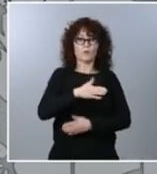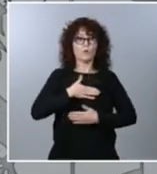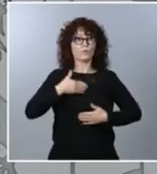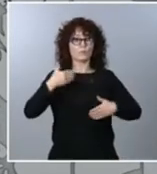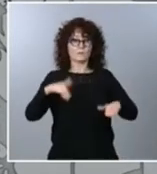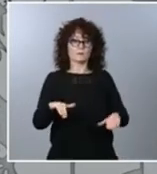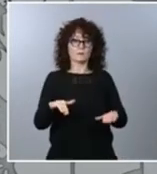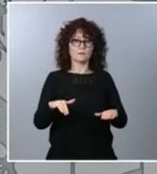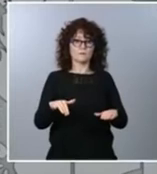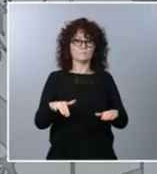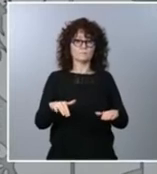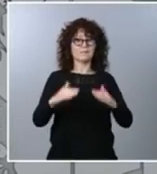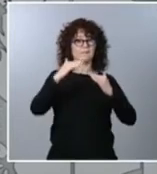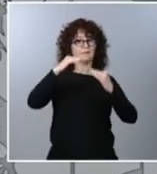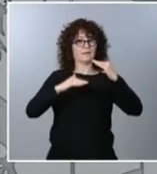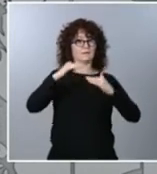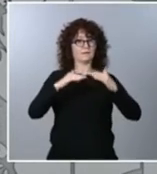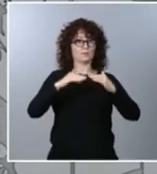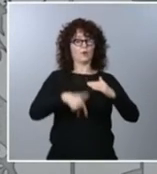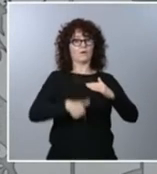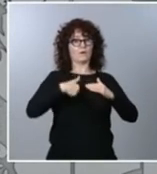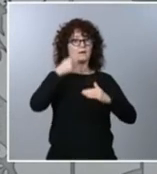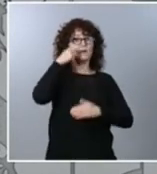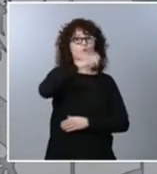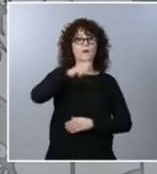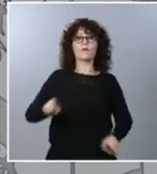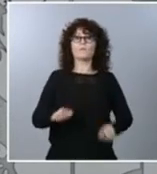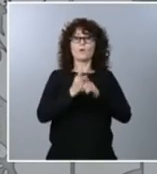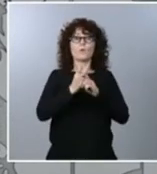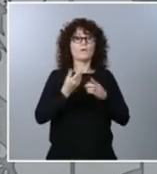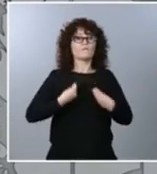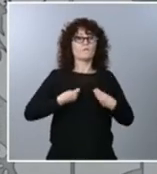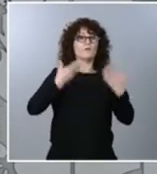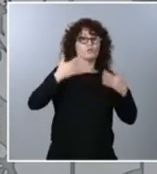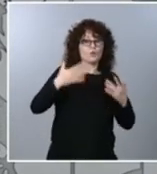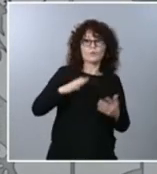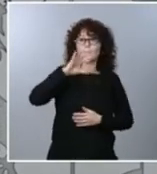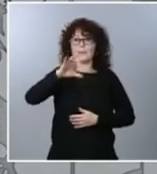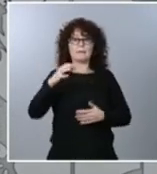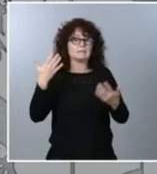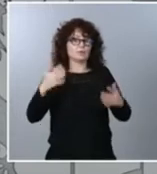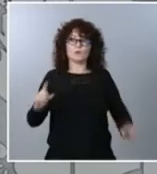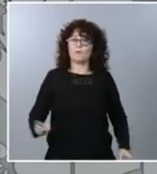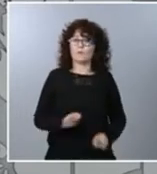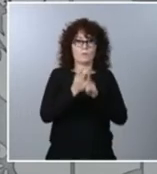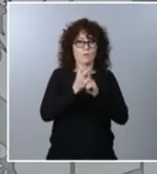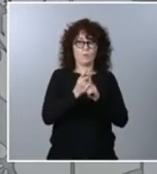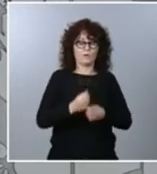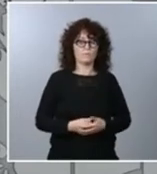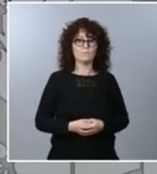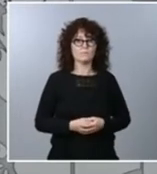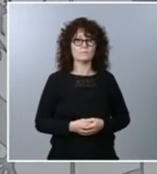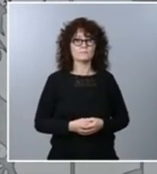vista equitativo para el conjunto de la humanidad, vivan donde vivan en el país que se encuentren esas personas. El Gobierno de España